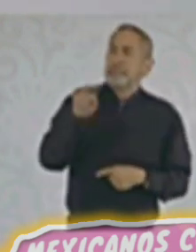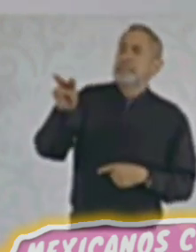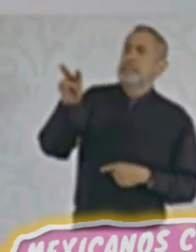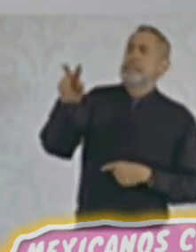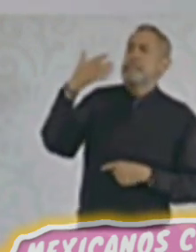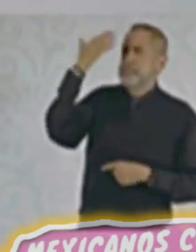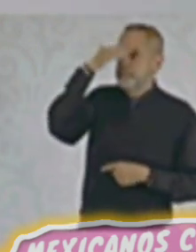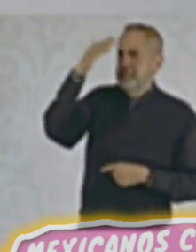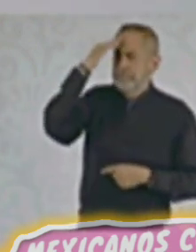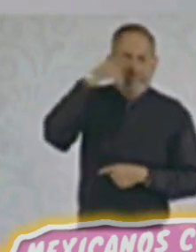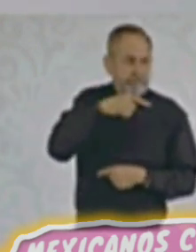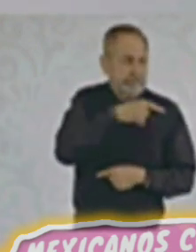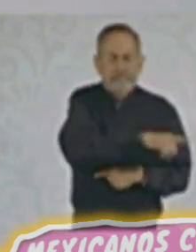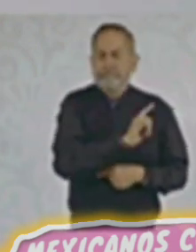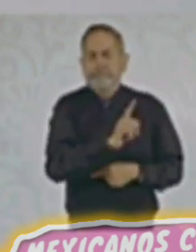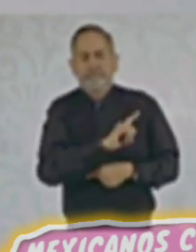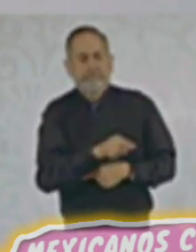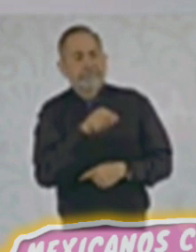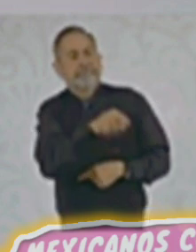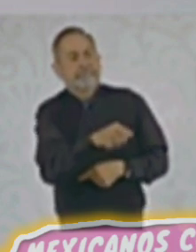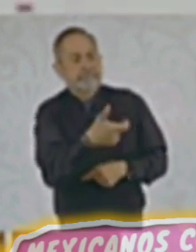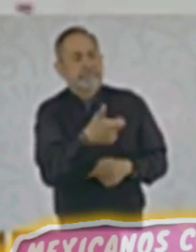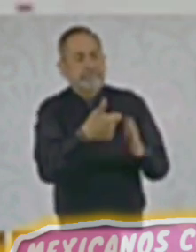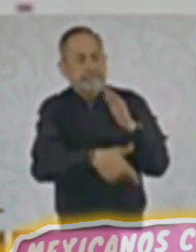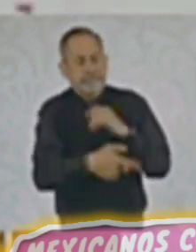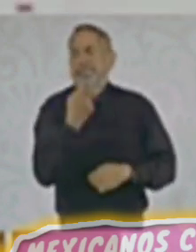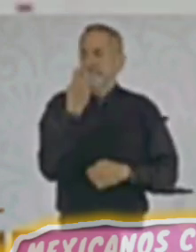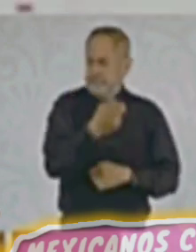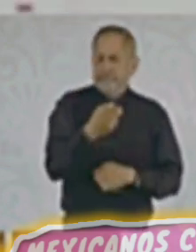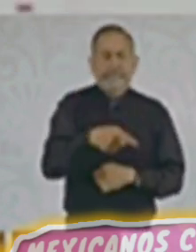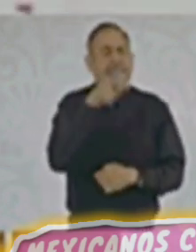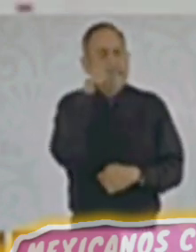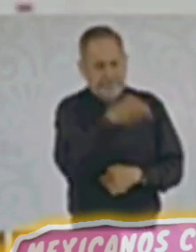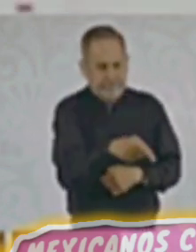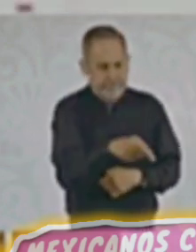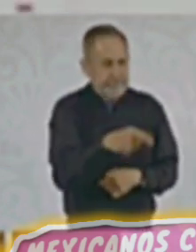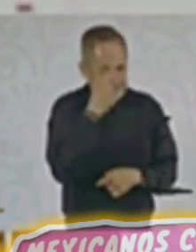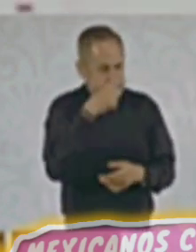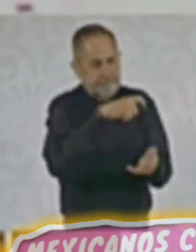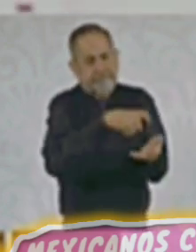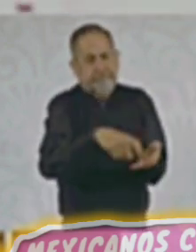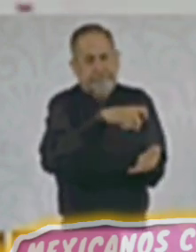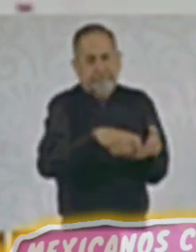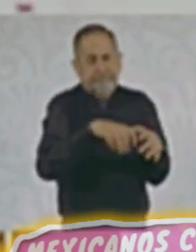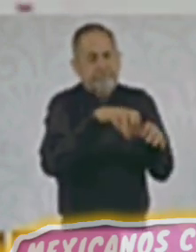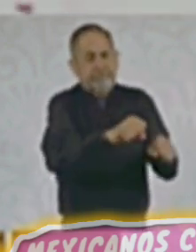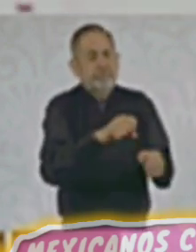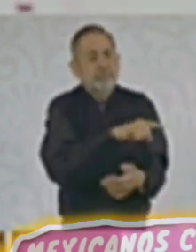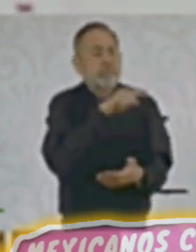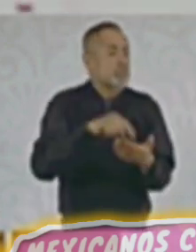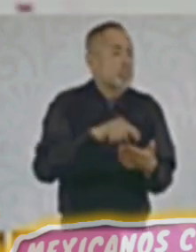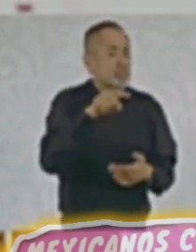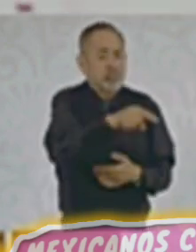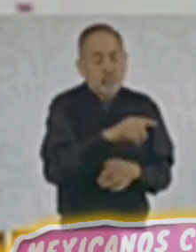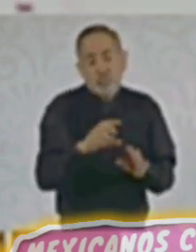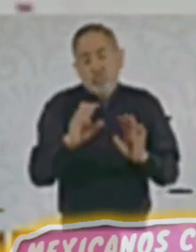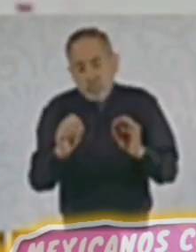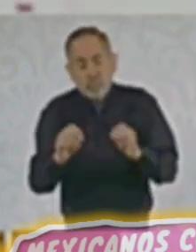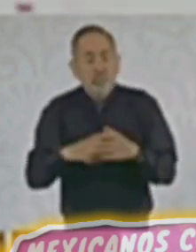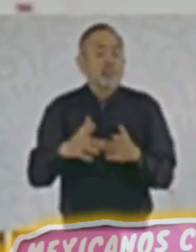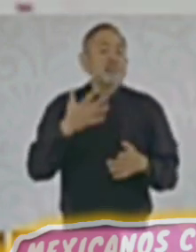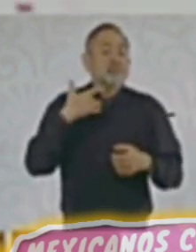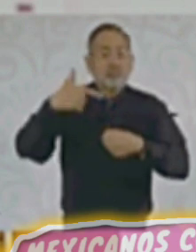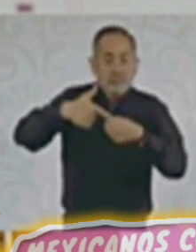informada de cuáles son los establecimientos que tienen la canasta básica o las gasolinas a los